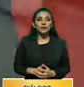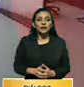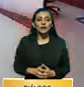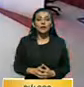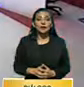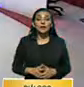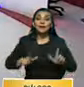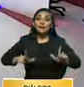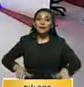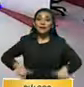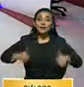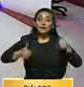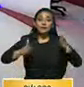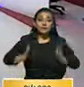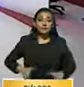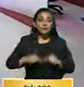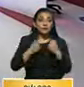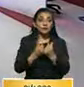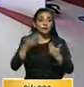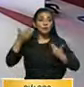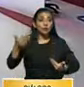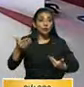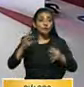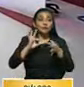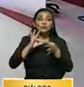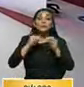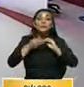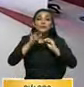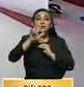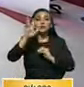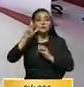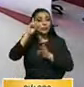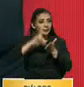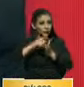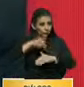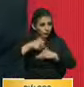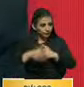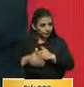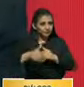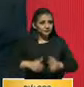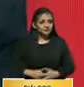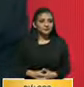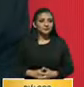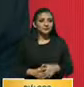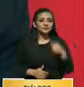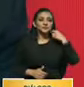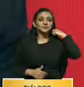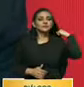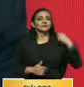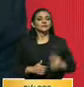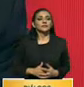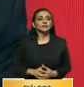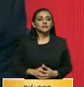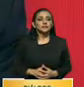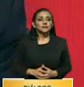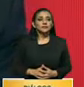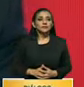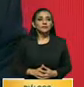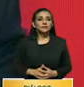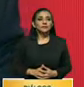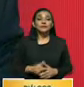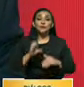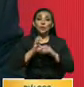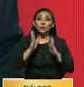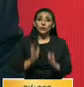escuchar a Lenín Moreno, candidato de Alianza País. Hay 1:30, corre su tiempo. Bien. Hemos escuchado, ecuatorianos,